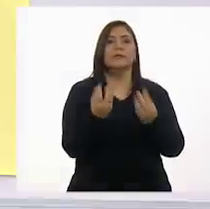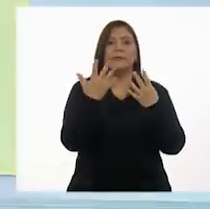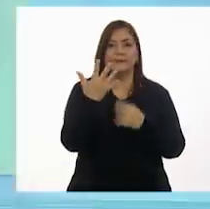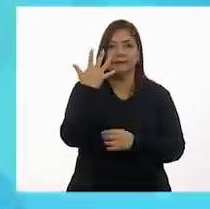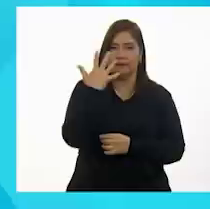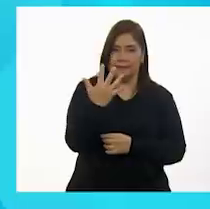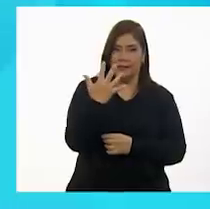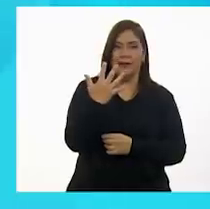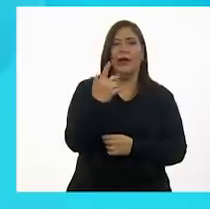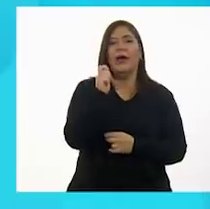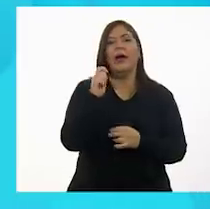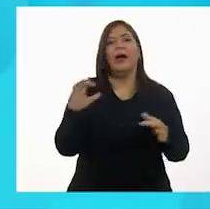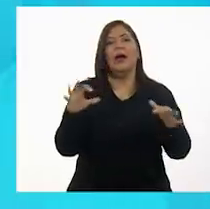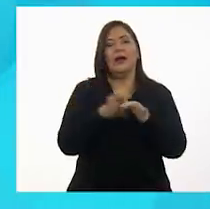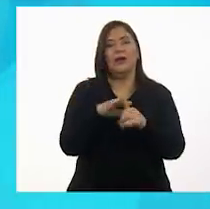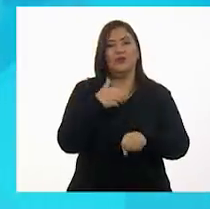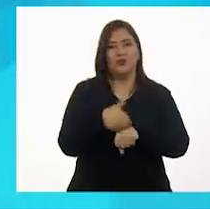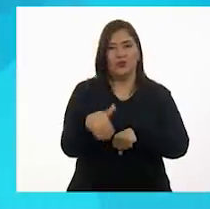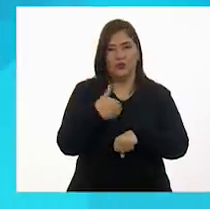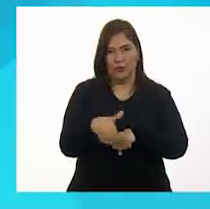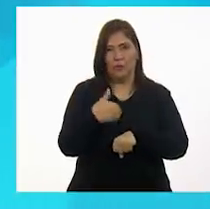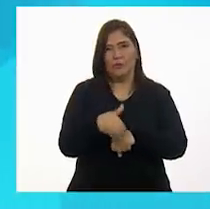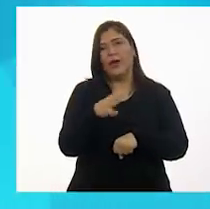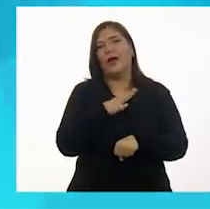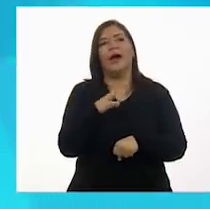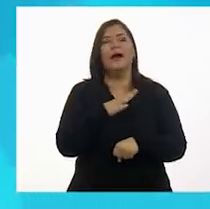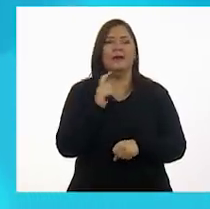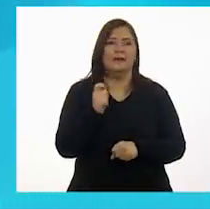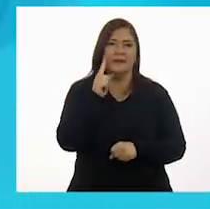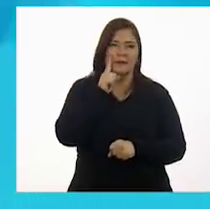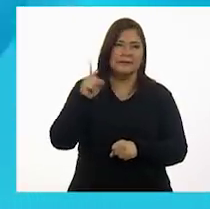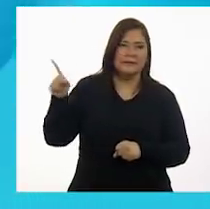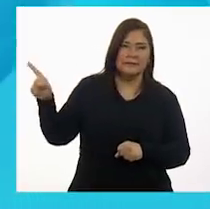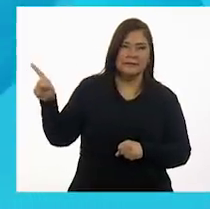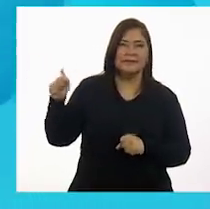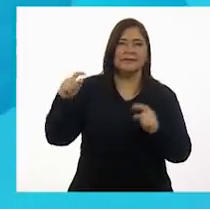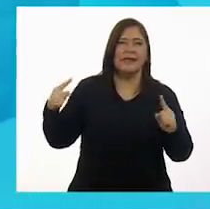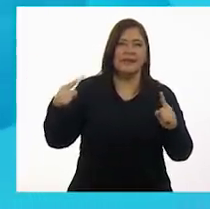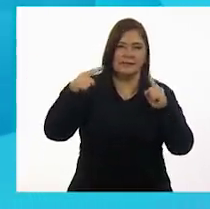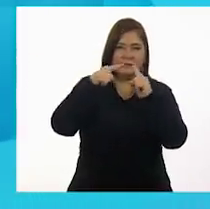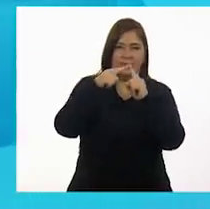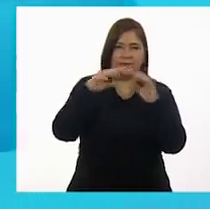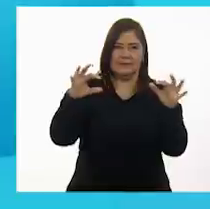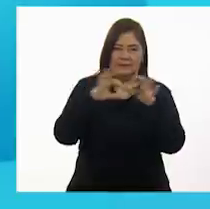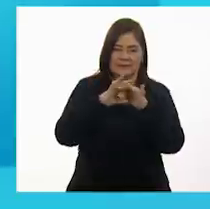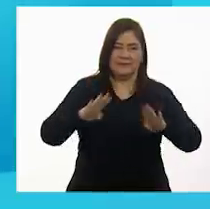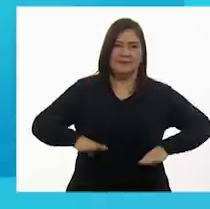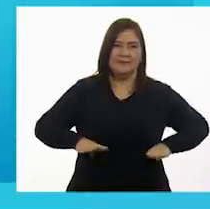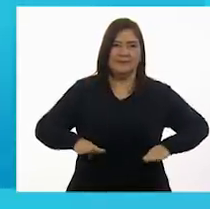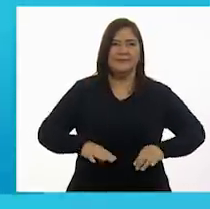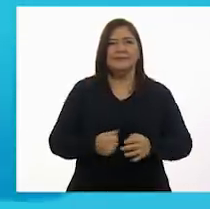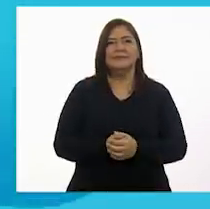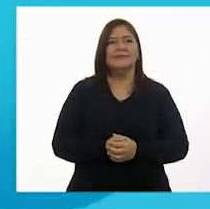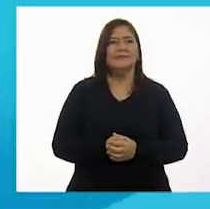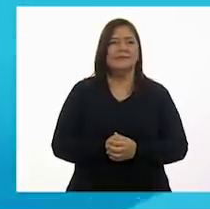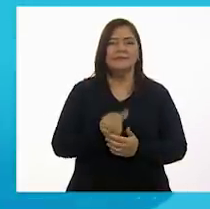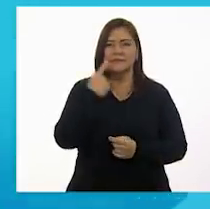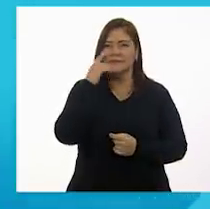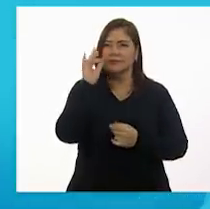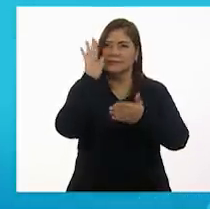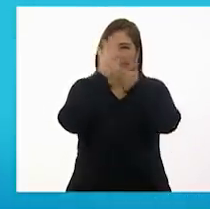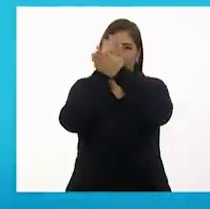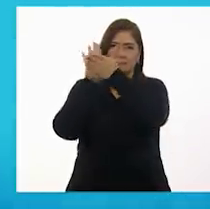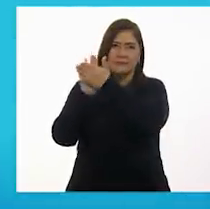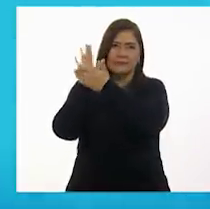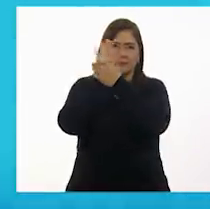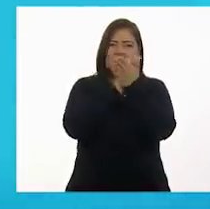de aristas que tiene. Vamos a pegarlas, que nos ayude Pilar. Y si notan, niñas y